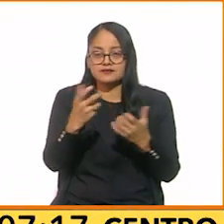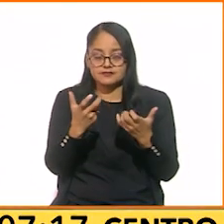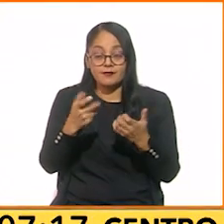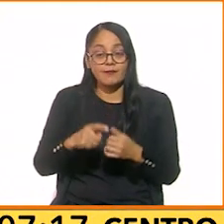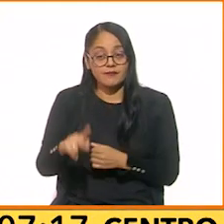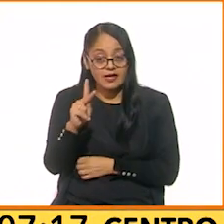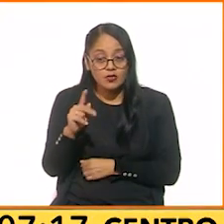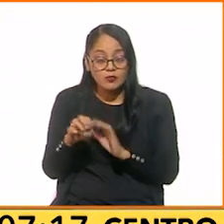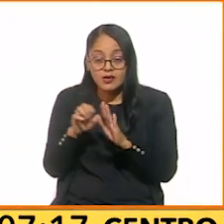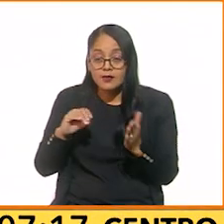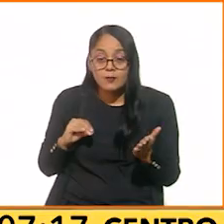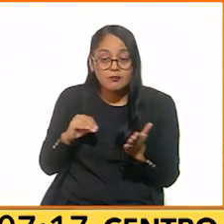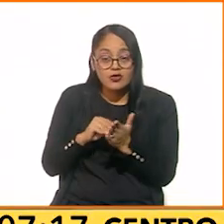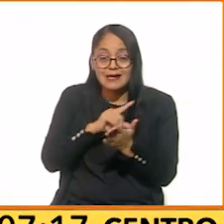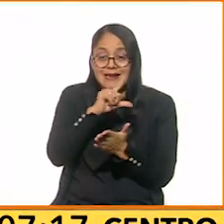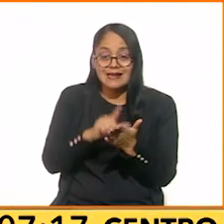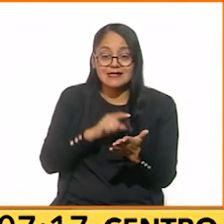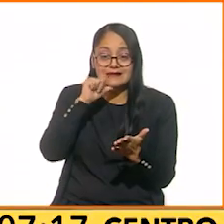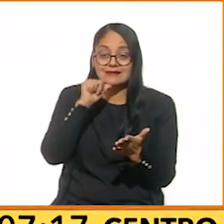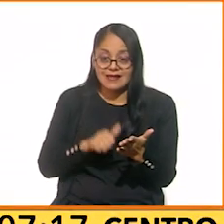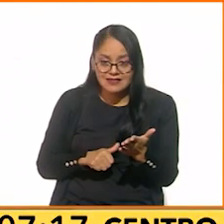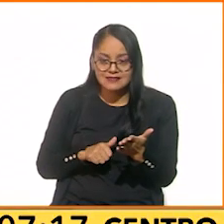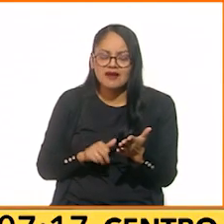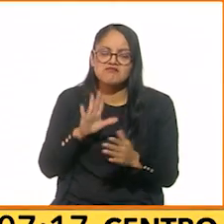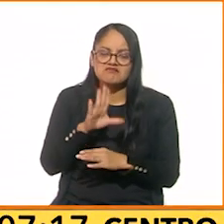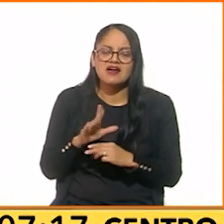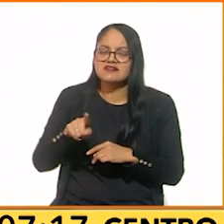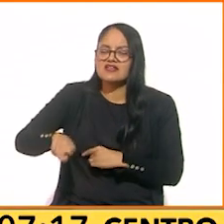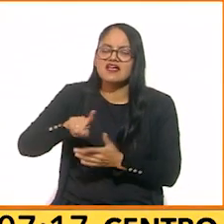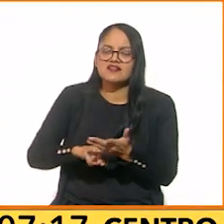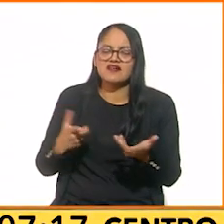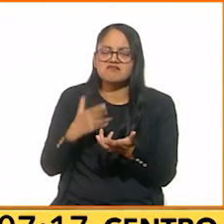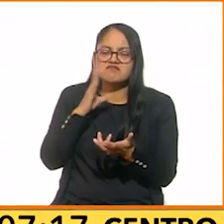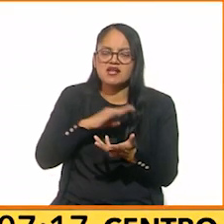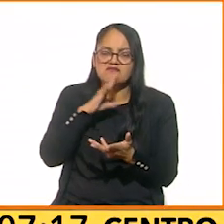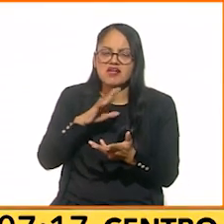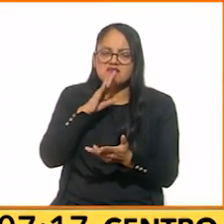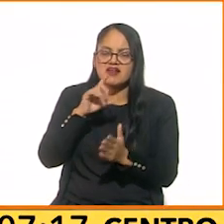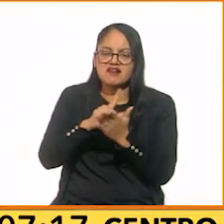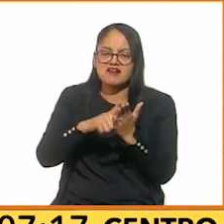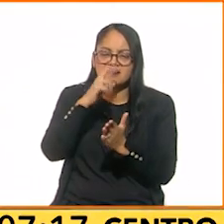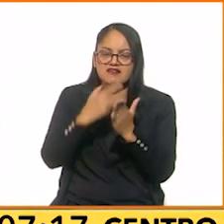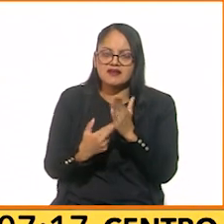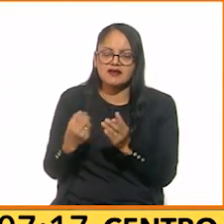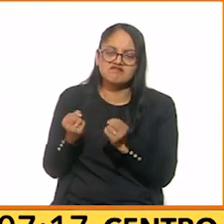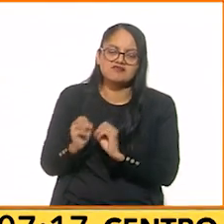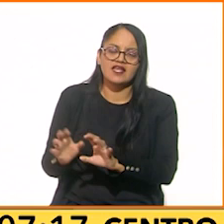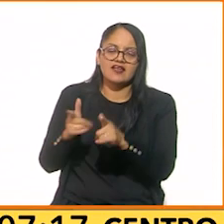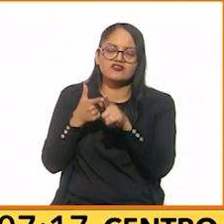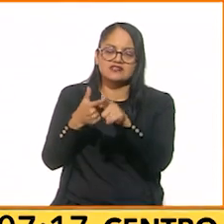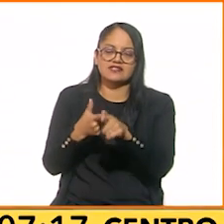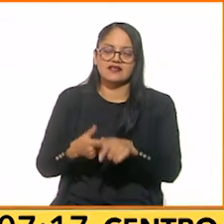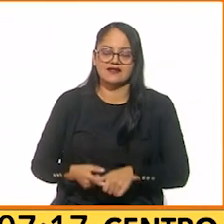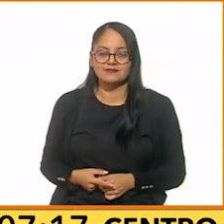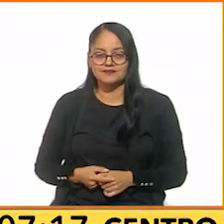pero si no tipificamos, estamos permitiendo que este delito se repita. Ahora, han sido muy claros también en este asunto,